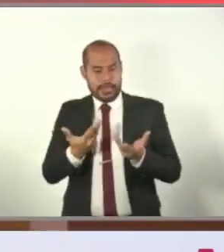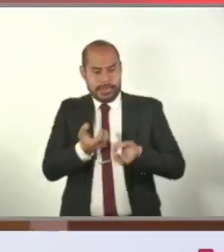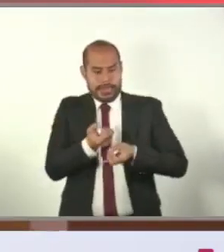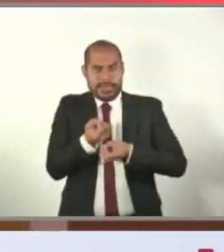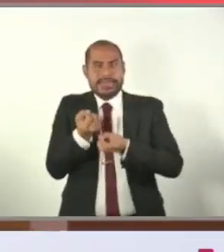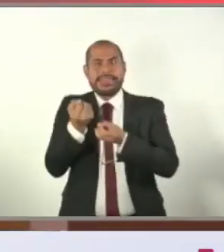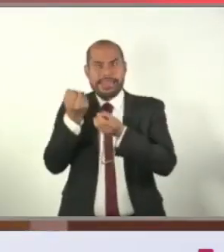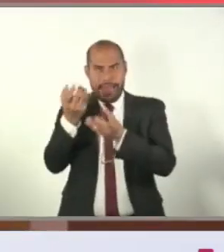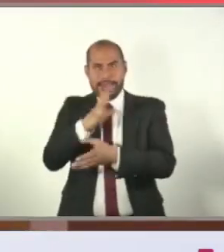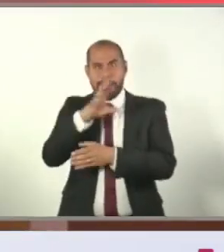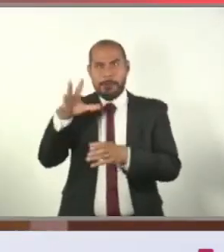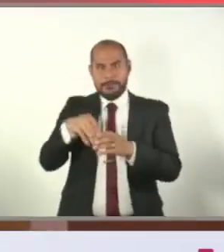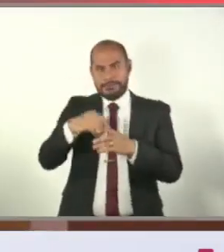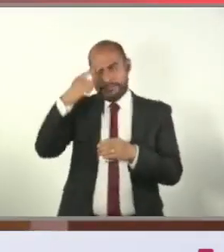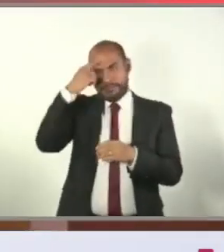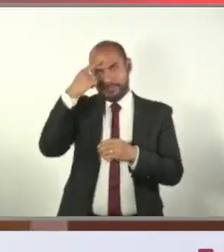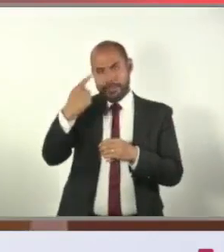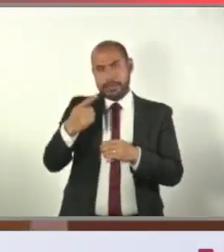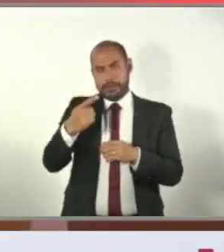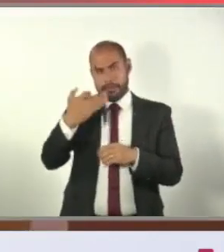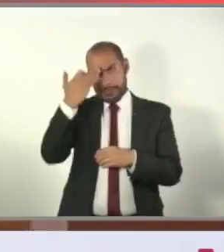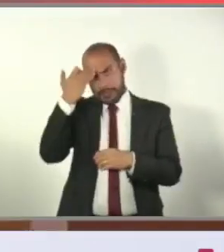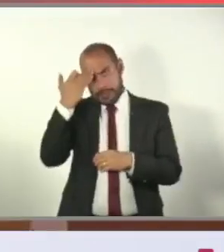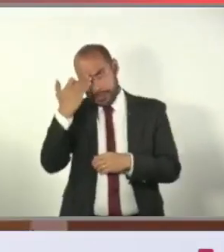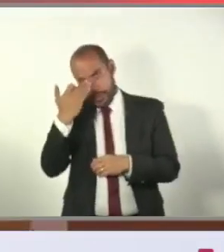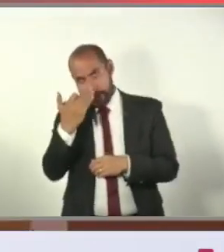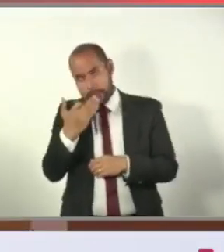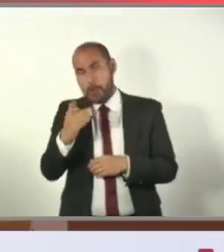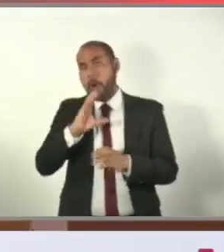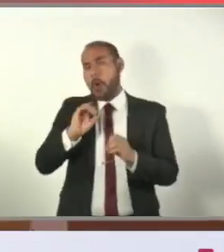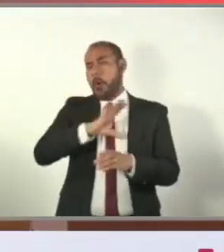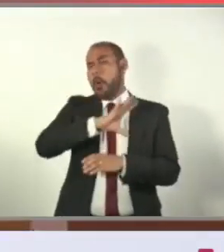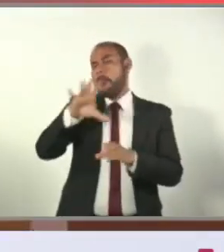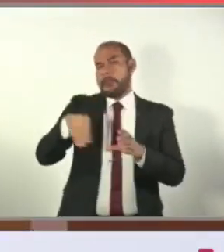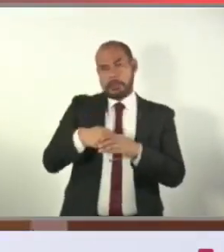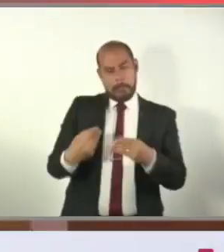vida para estar por un tiempo o para toda la vida.